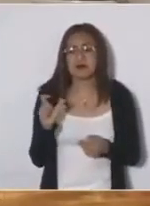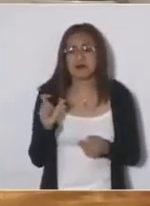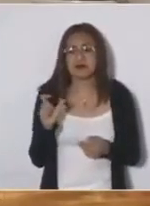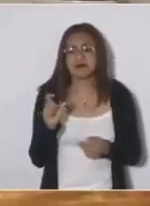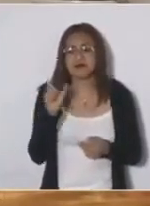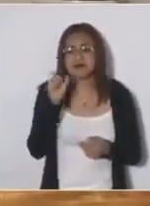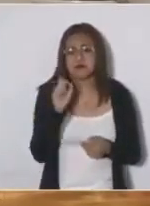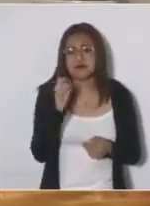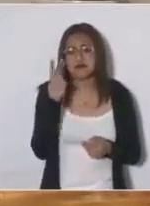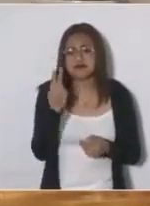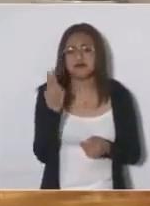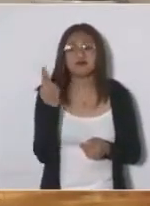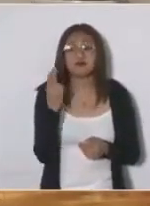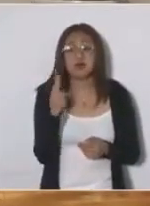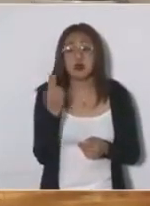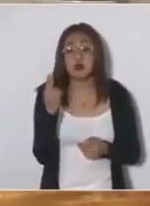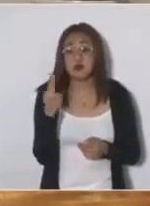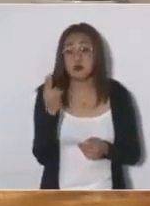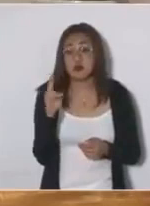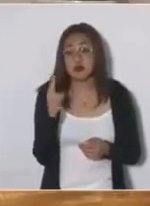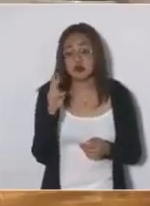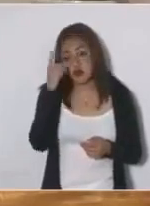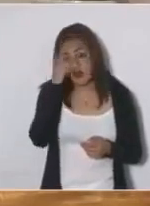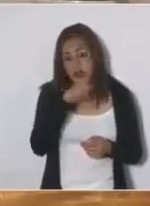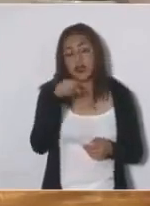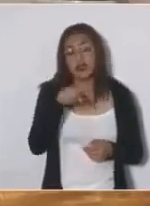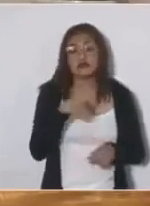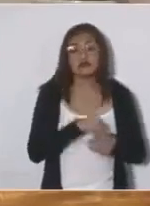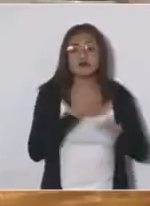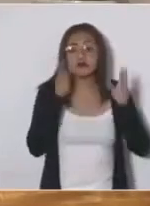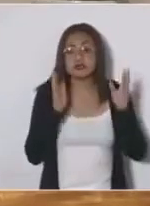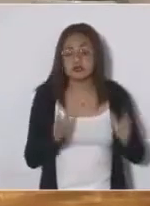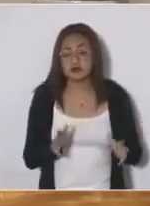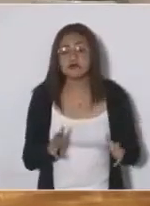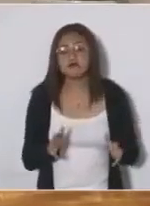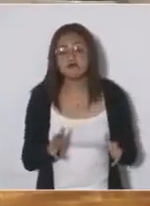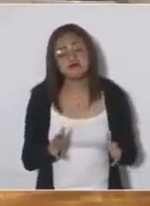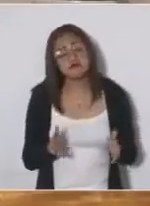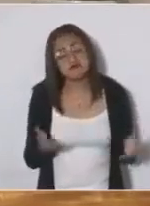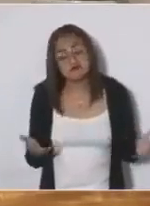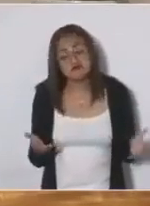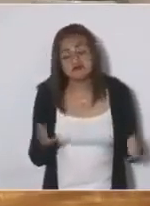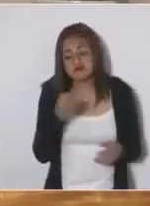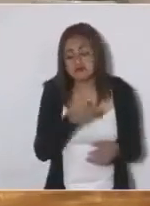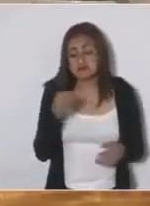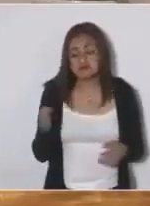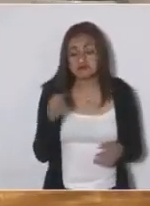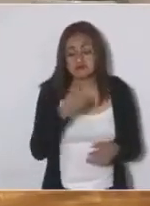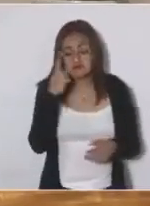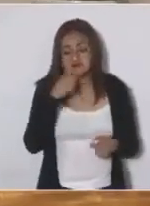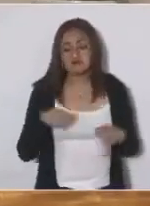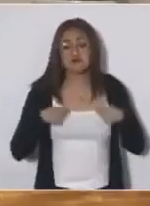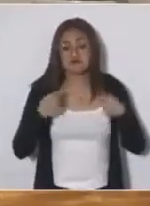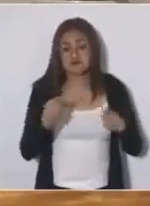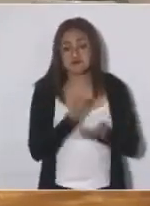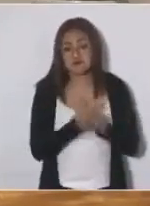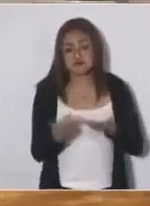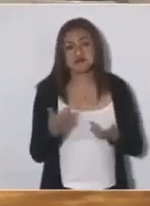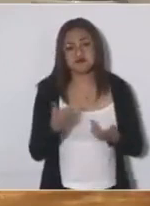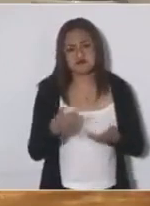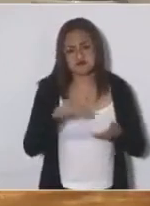el 22 de noviembre para que se estableciera ya la fecha de la entrada del dinero Está por